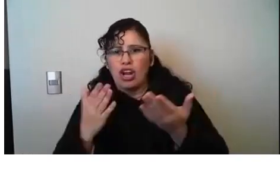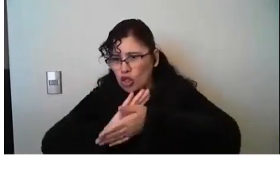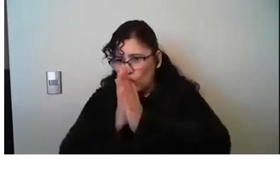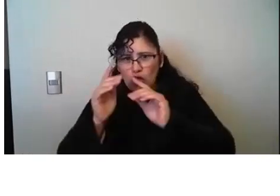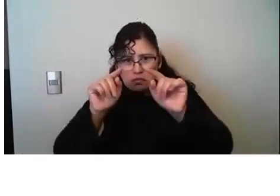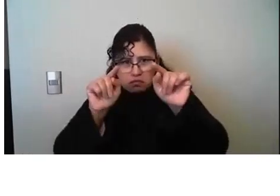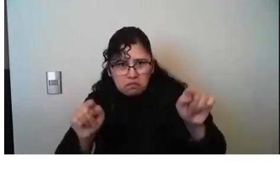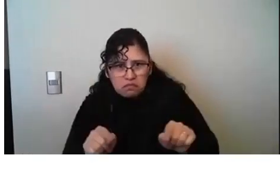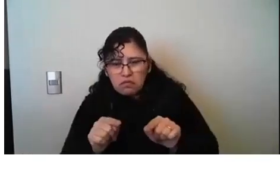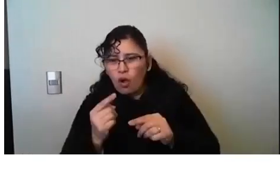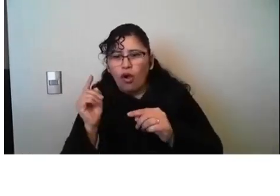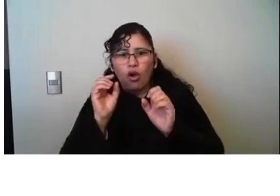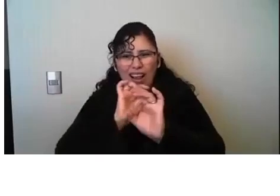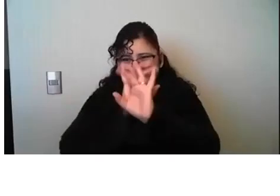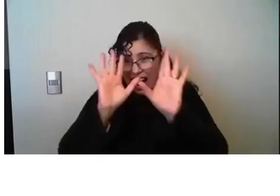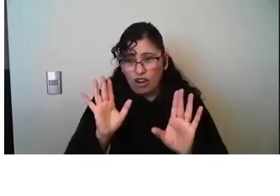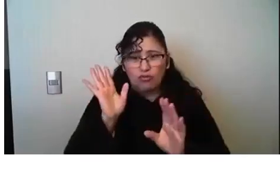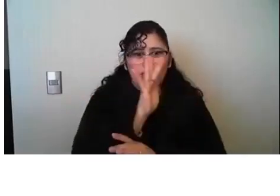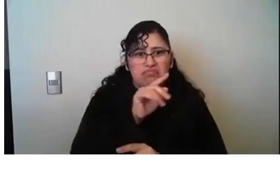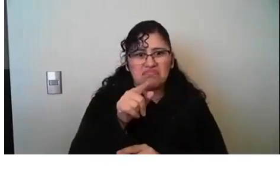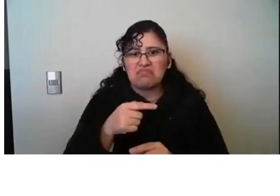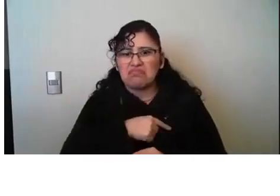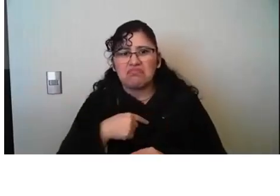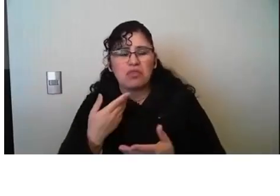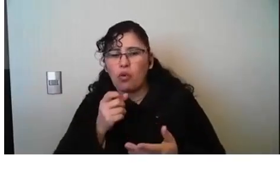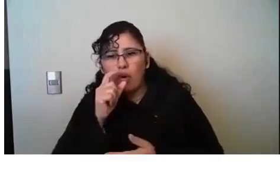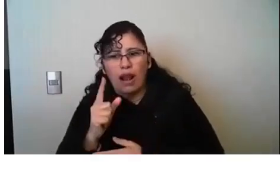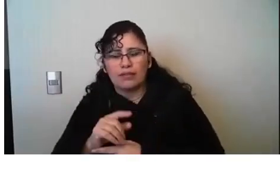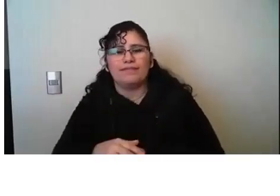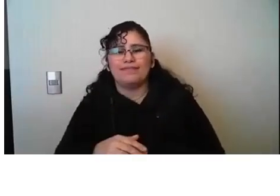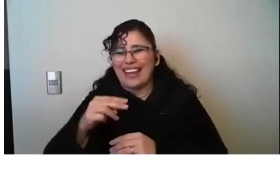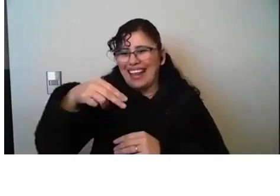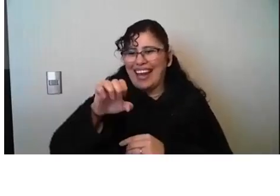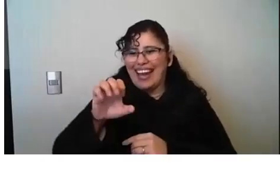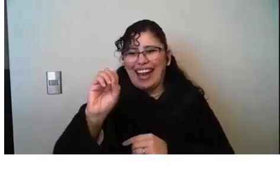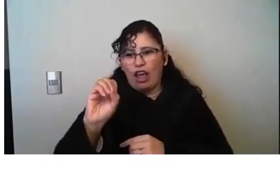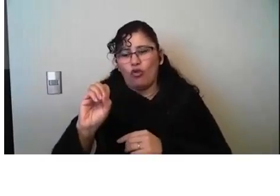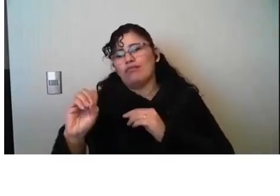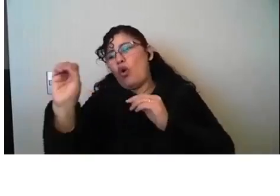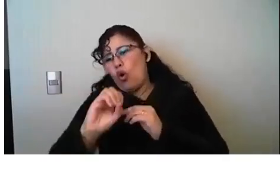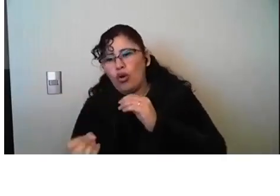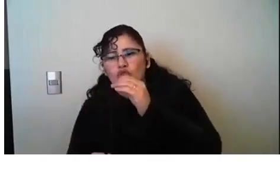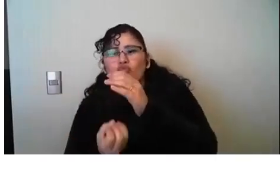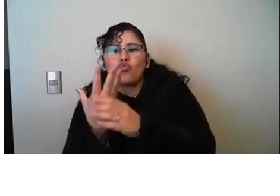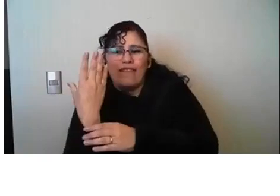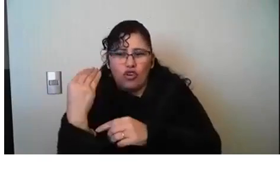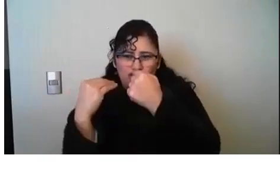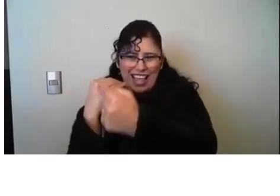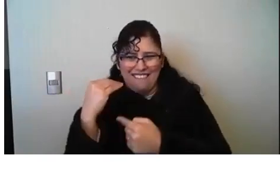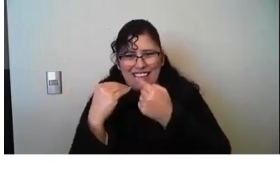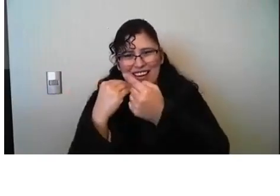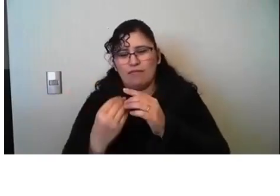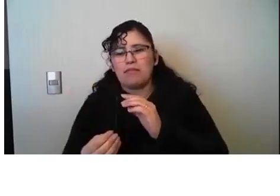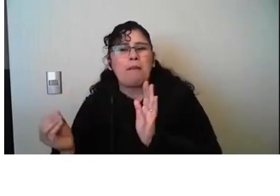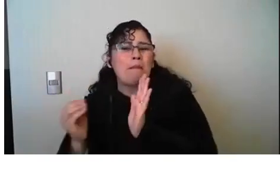hemos nombrado, forma parte del neocerebelo, es decir, de la parte más nueva del